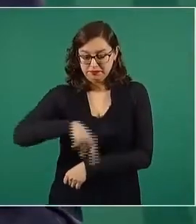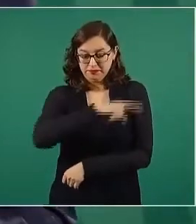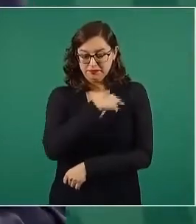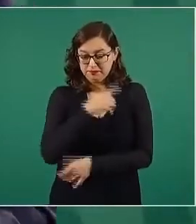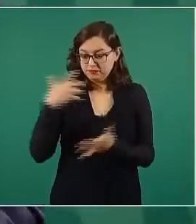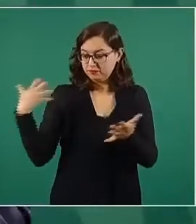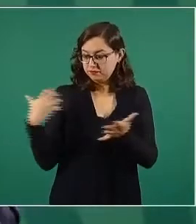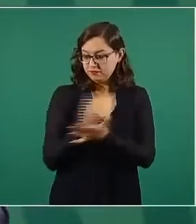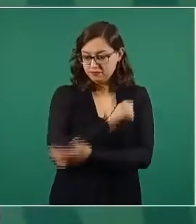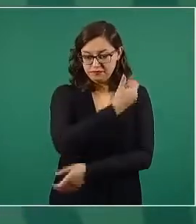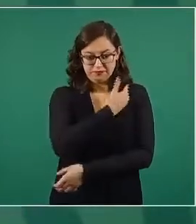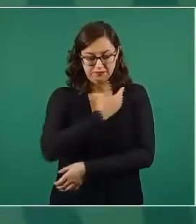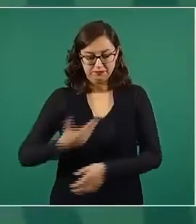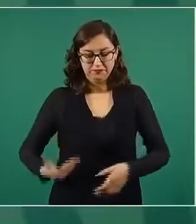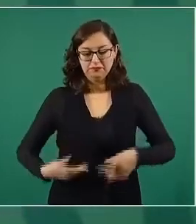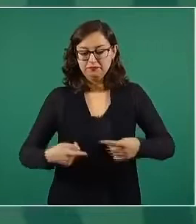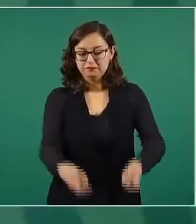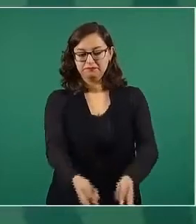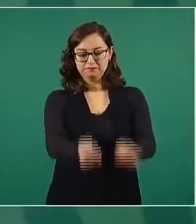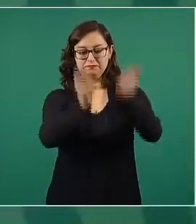a la presidencia,